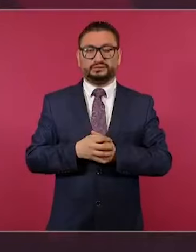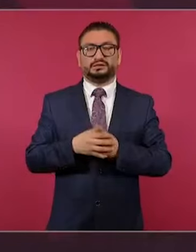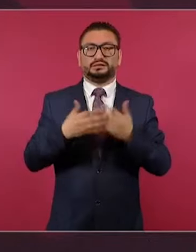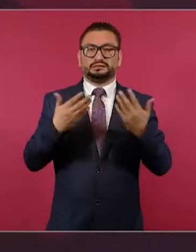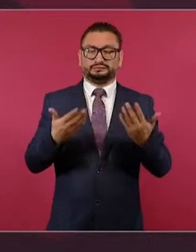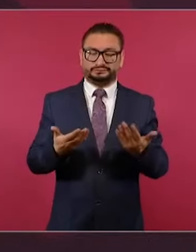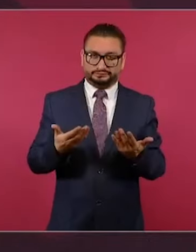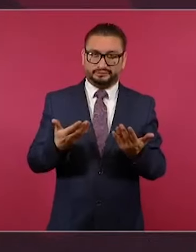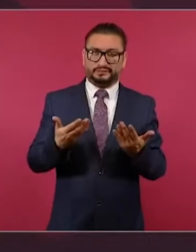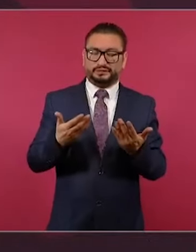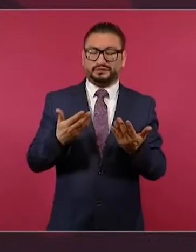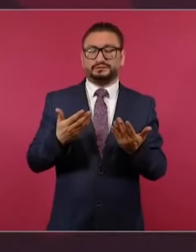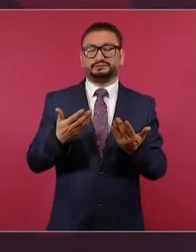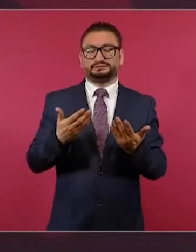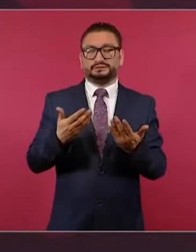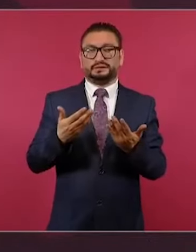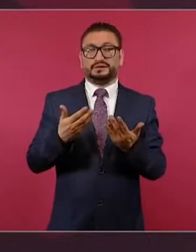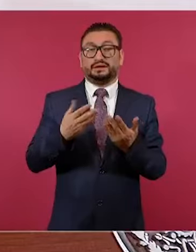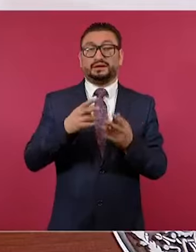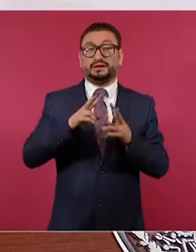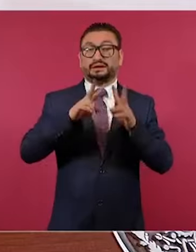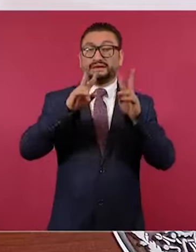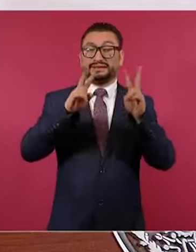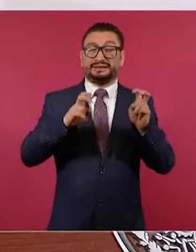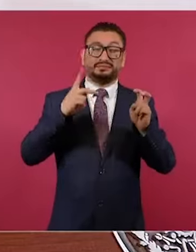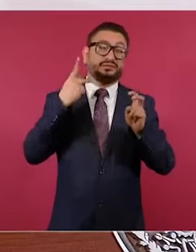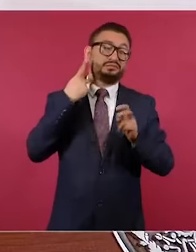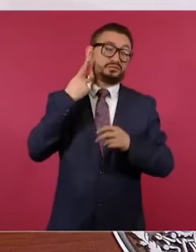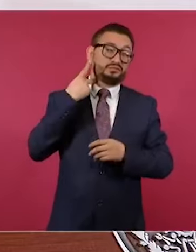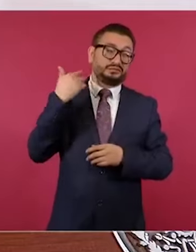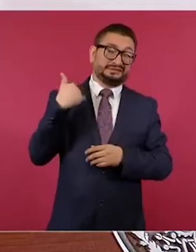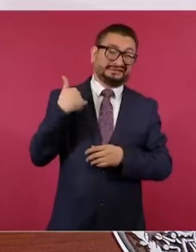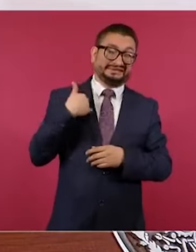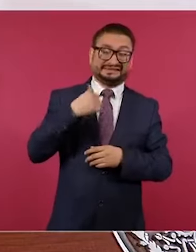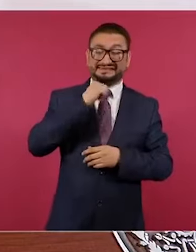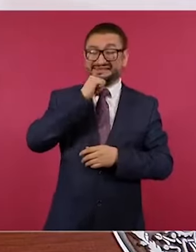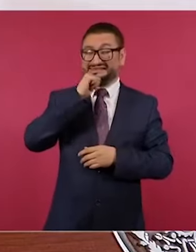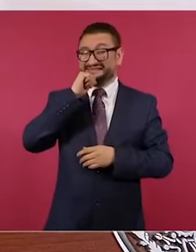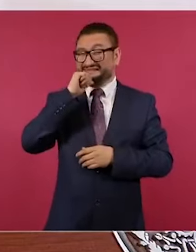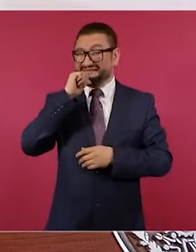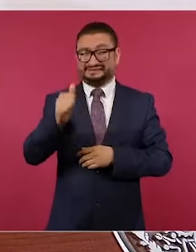Y menos consultas políticas, eso nada,